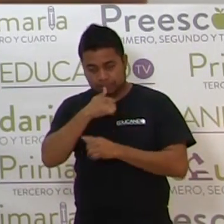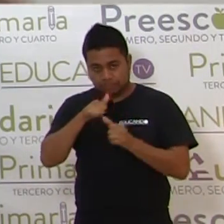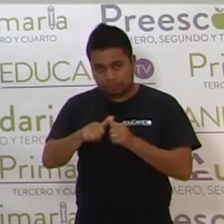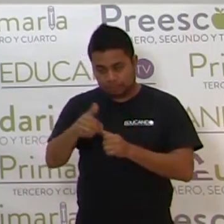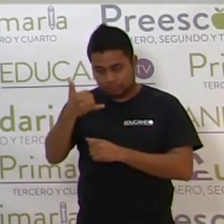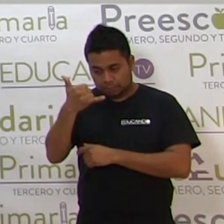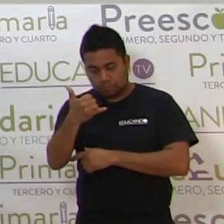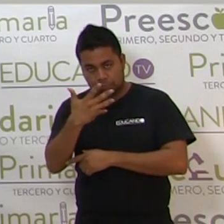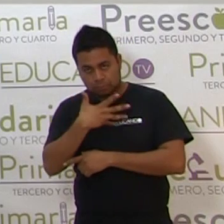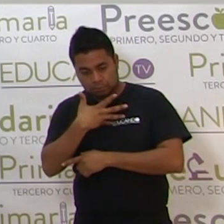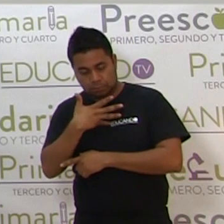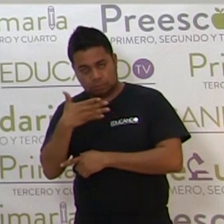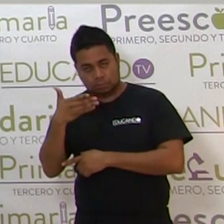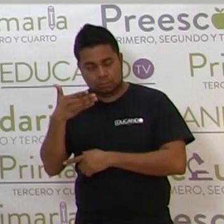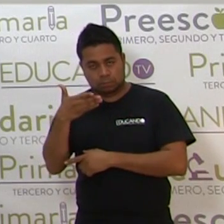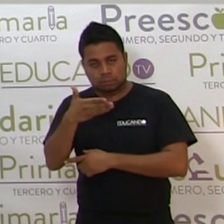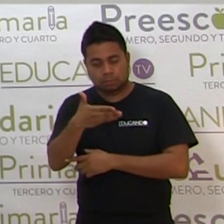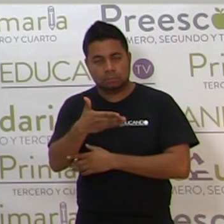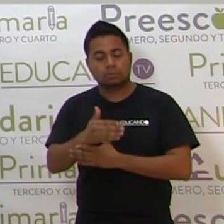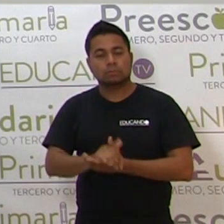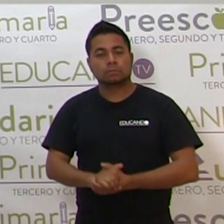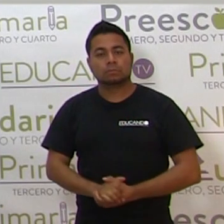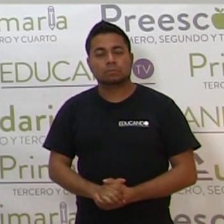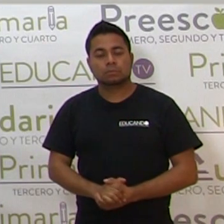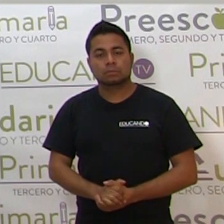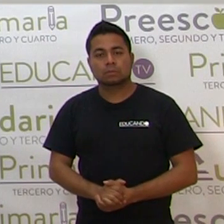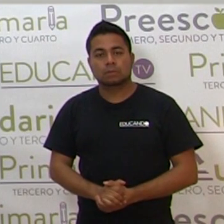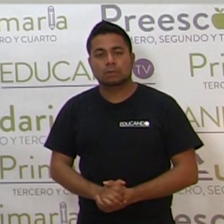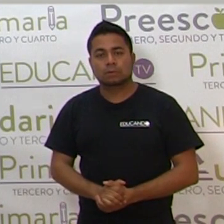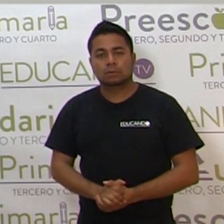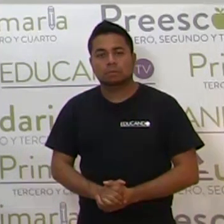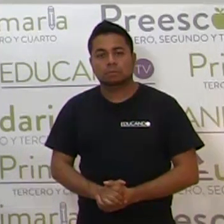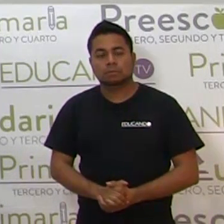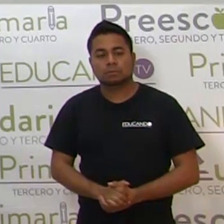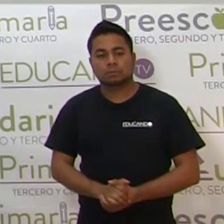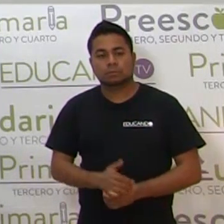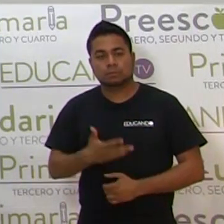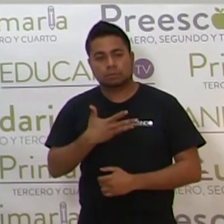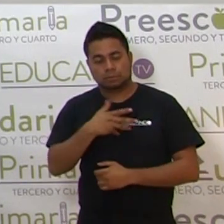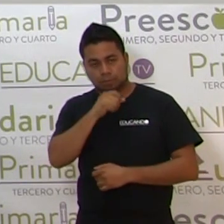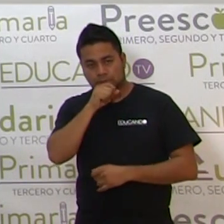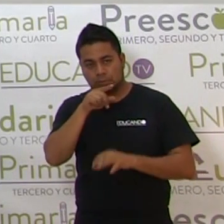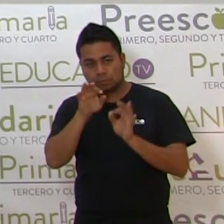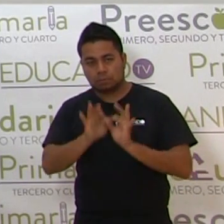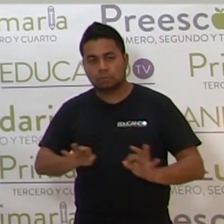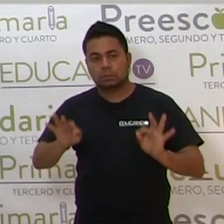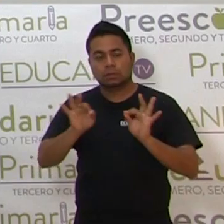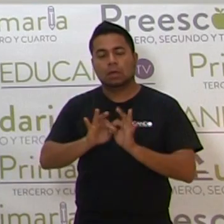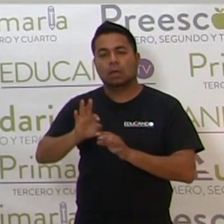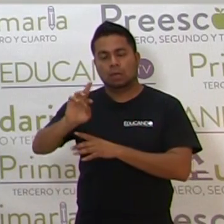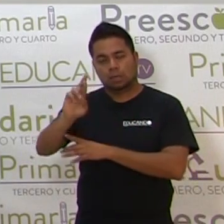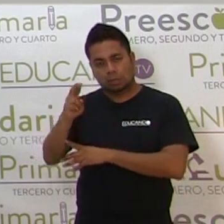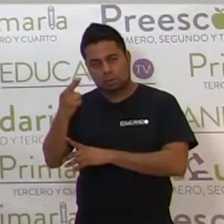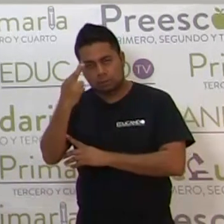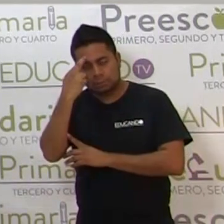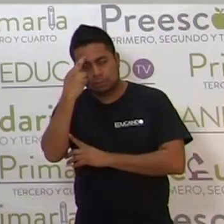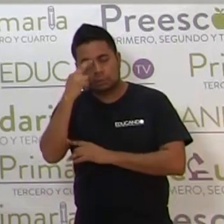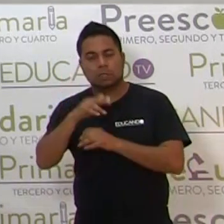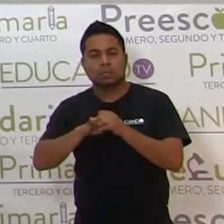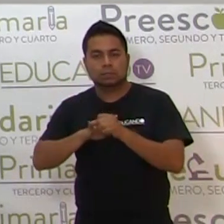acá, ¿bien? Esta Y que tenemos acá, es importante recordar también de